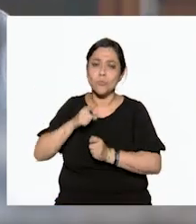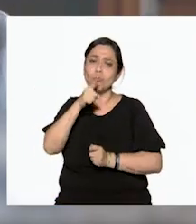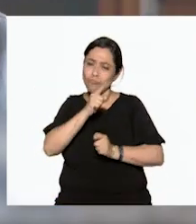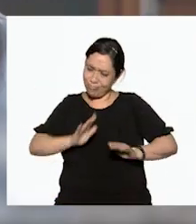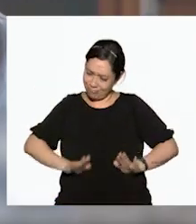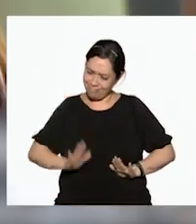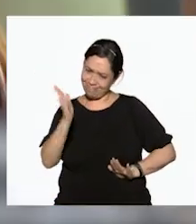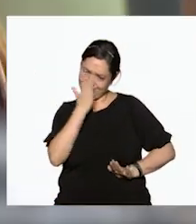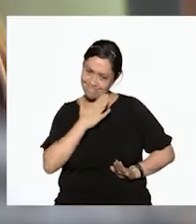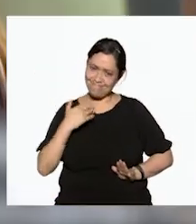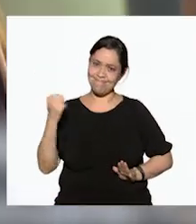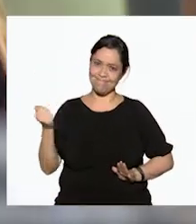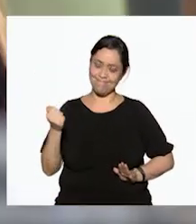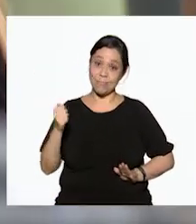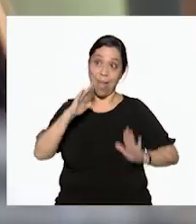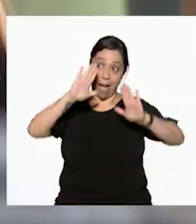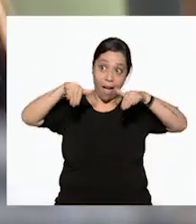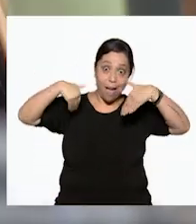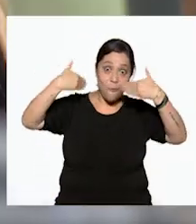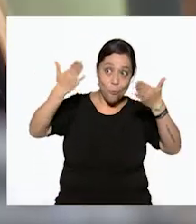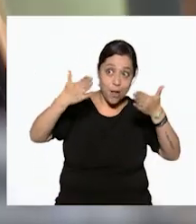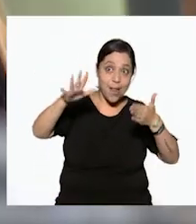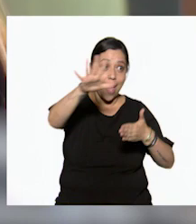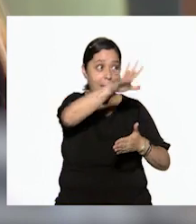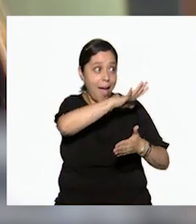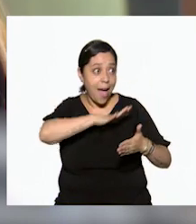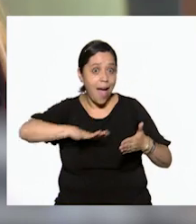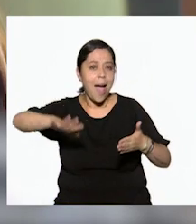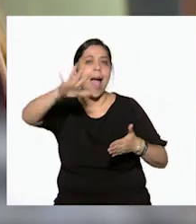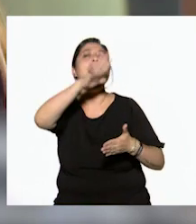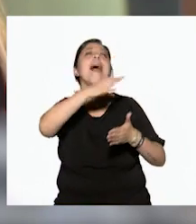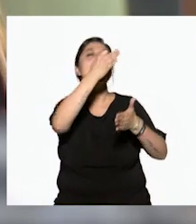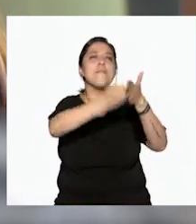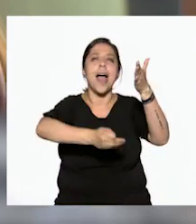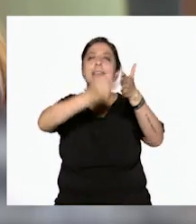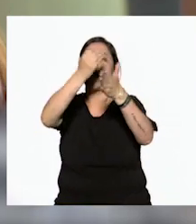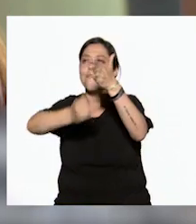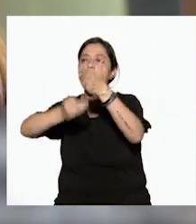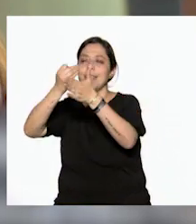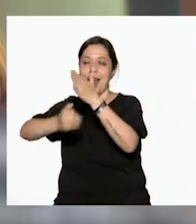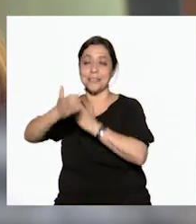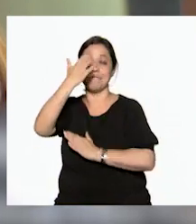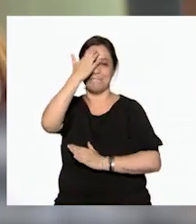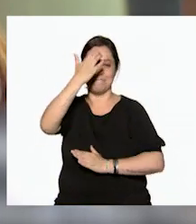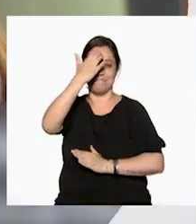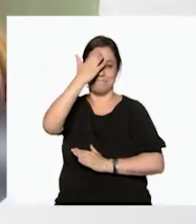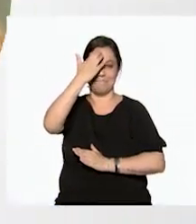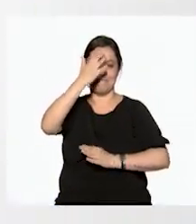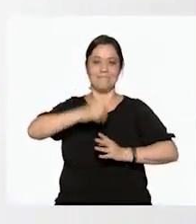Explota tu talento, porque allá afuera el mundo está lleno de conocimiento por descubrir.